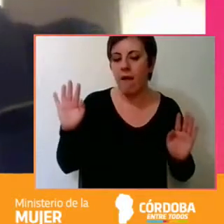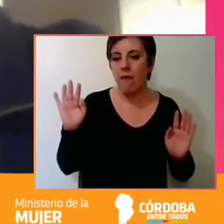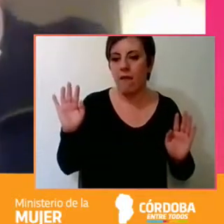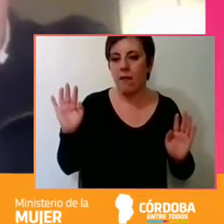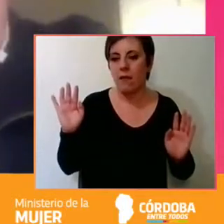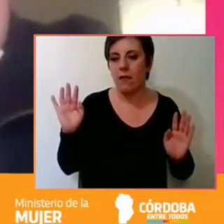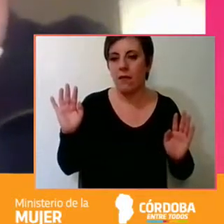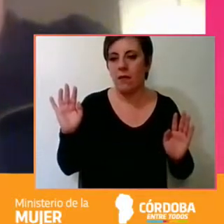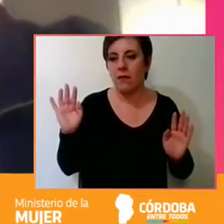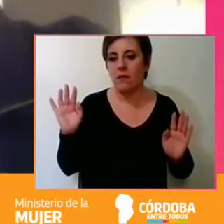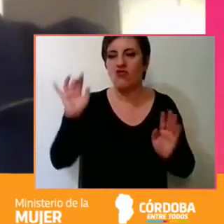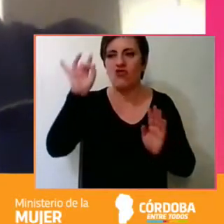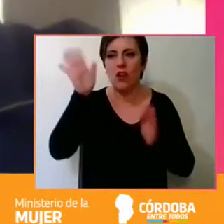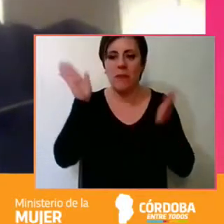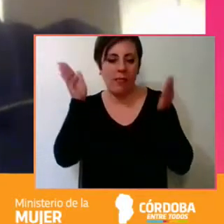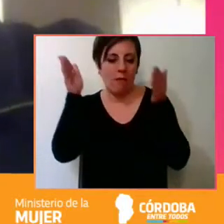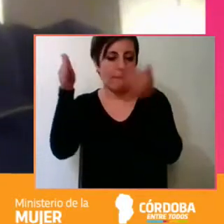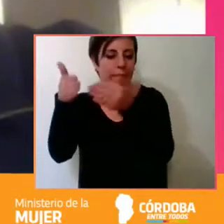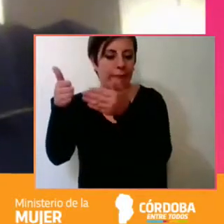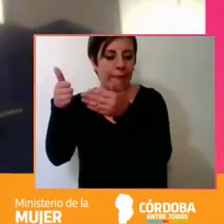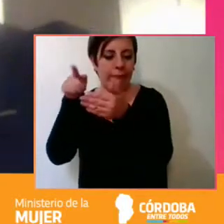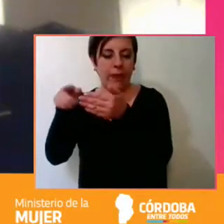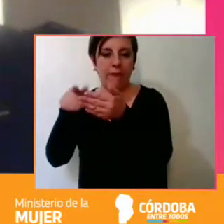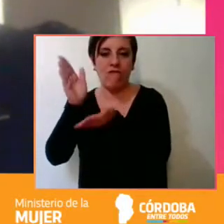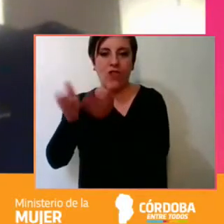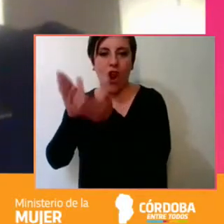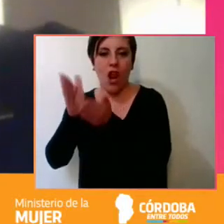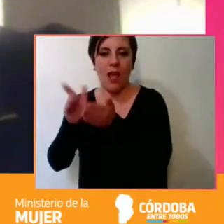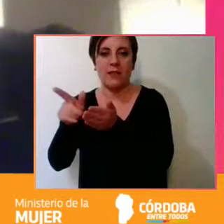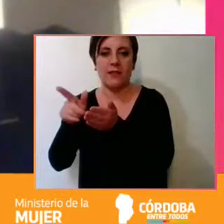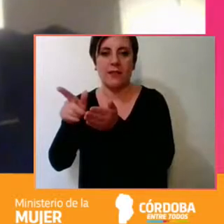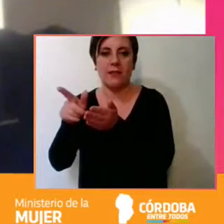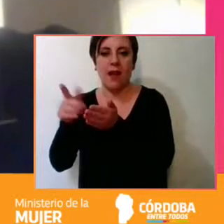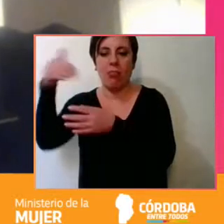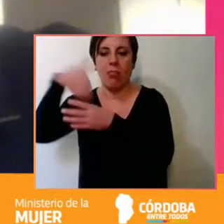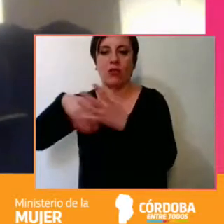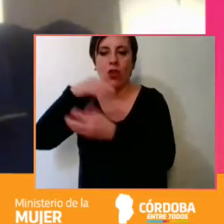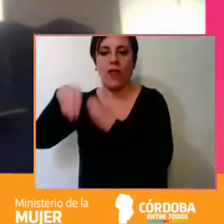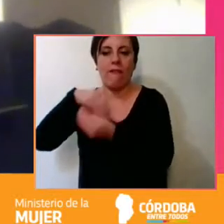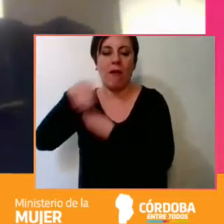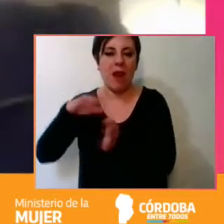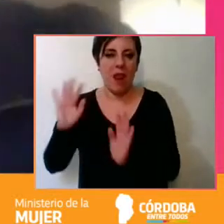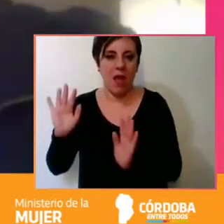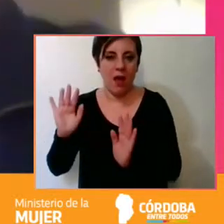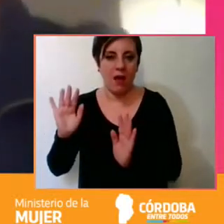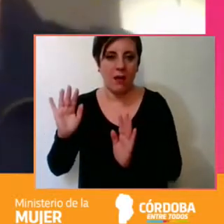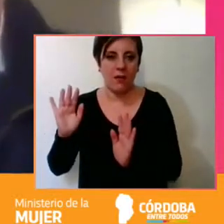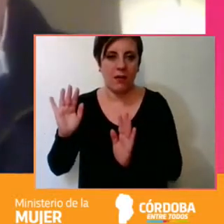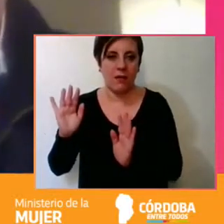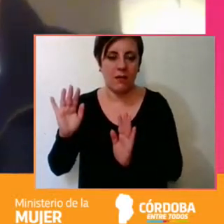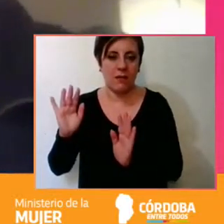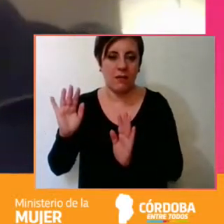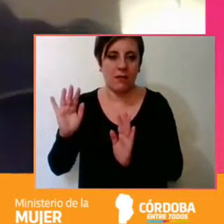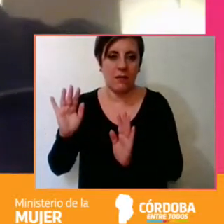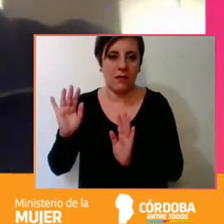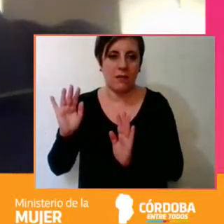se circunscribe básicamente a la violencia intrafamiliar. Y además,